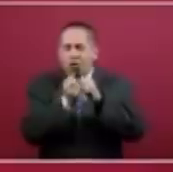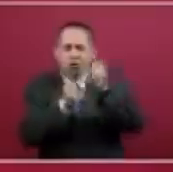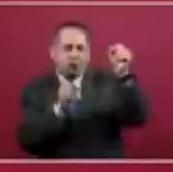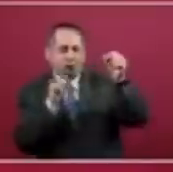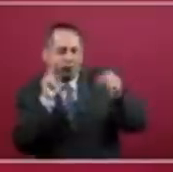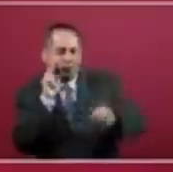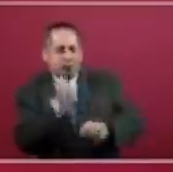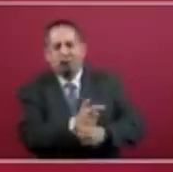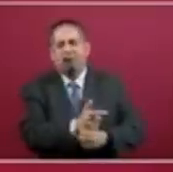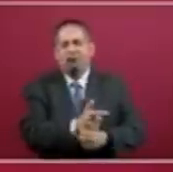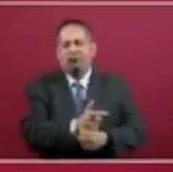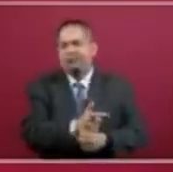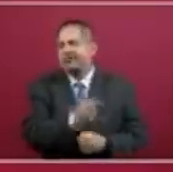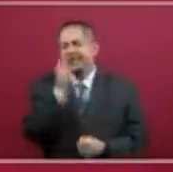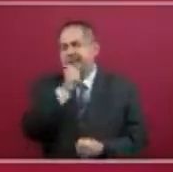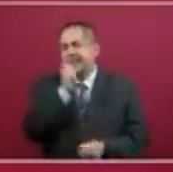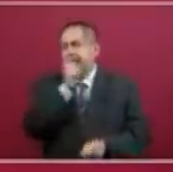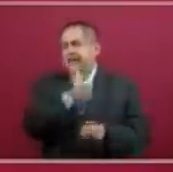Ya